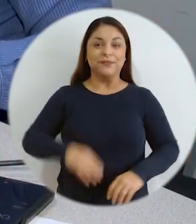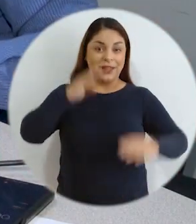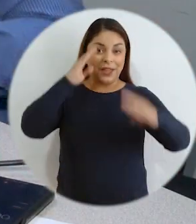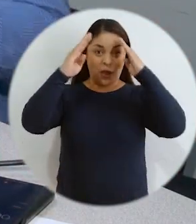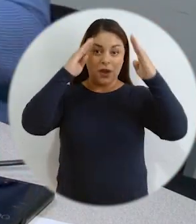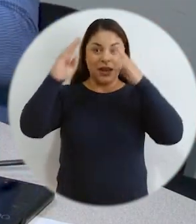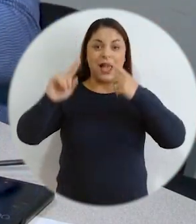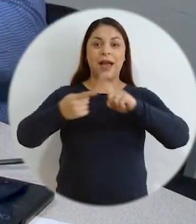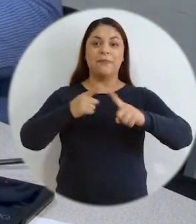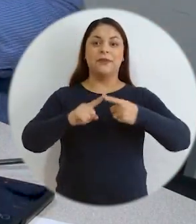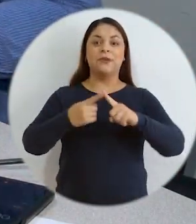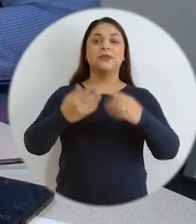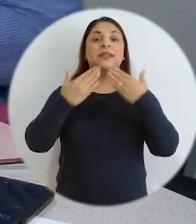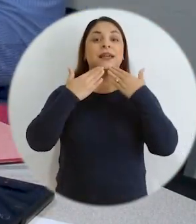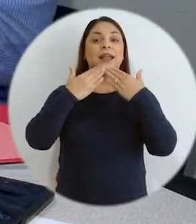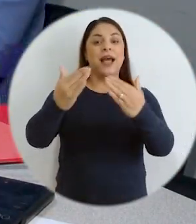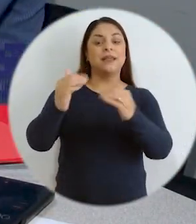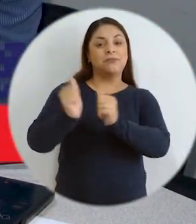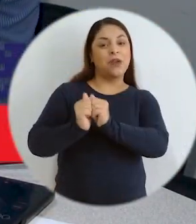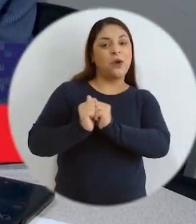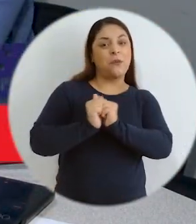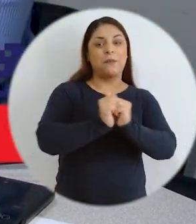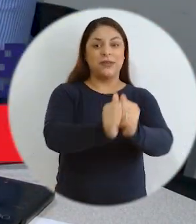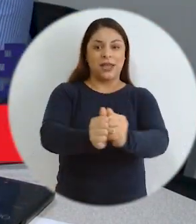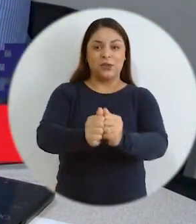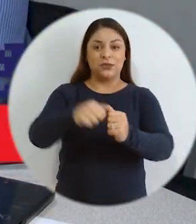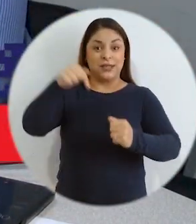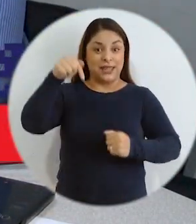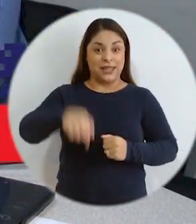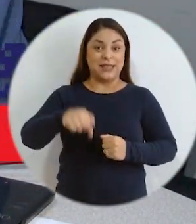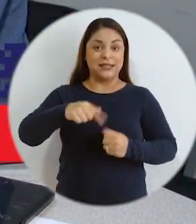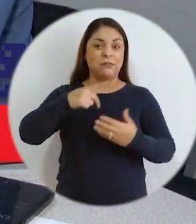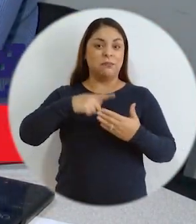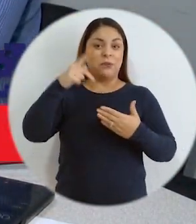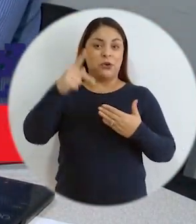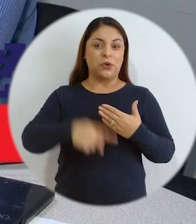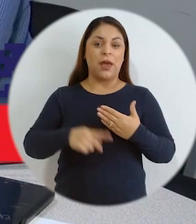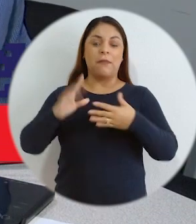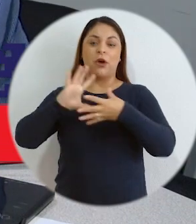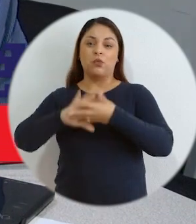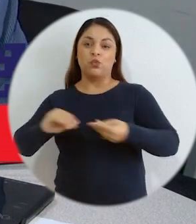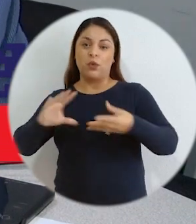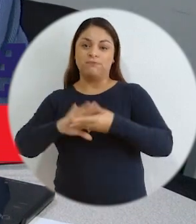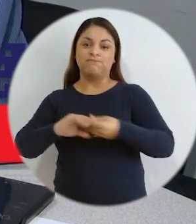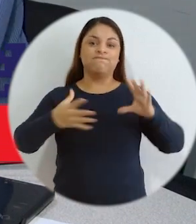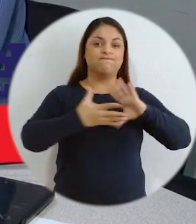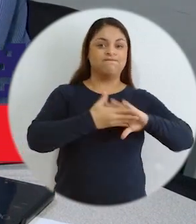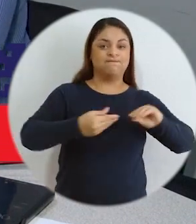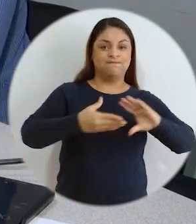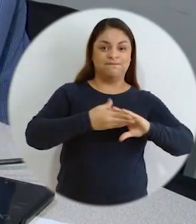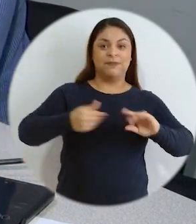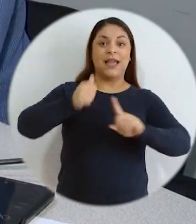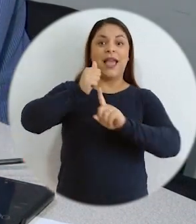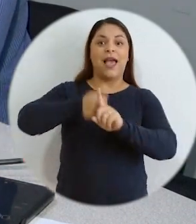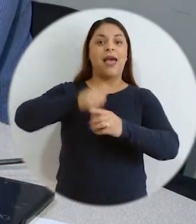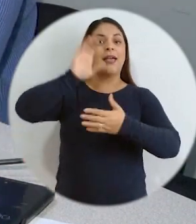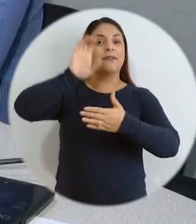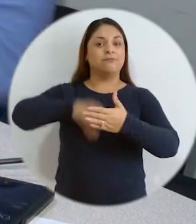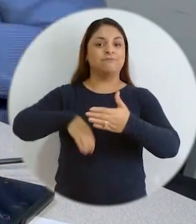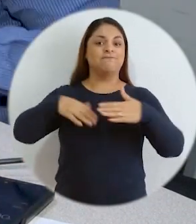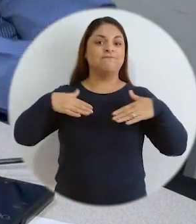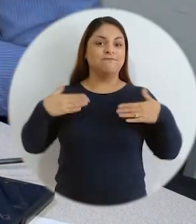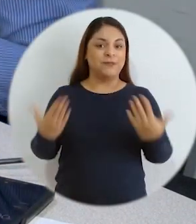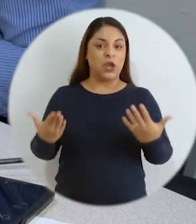Hola amigos y amigas, qué gusto que nos acompañen hoy en un episodio más del podcast Cuentas y Cuentos. En cada episodio, un